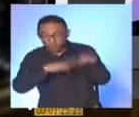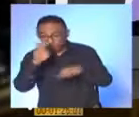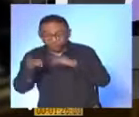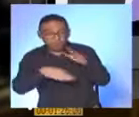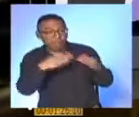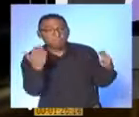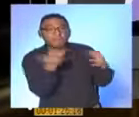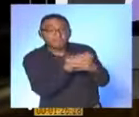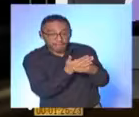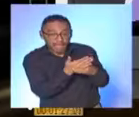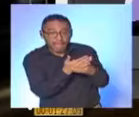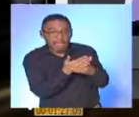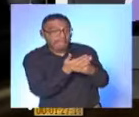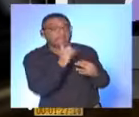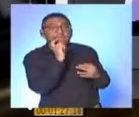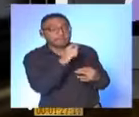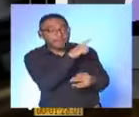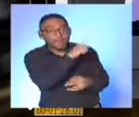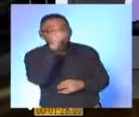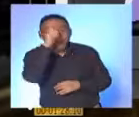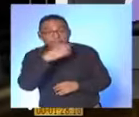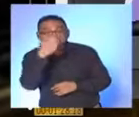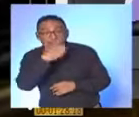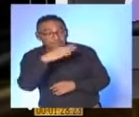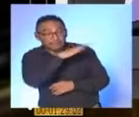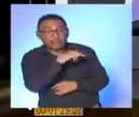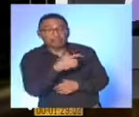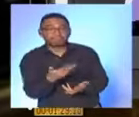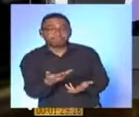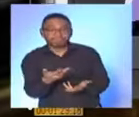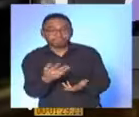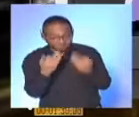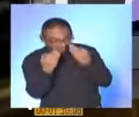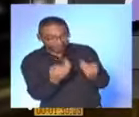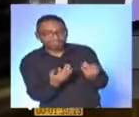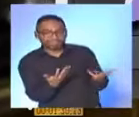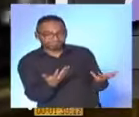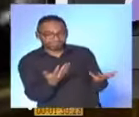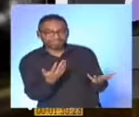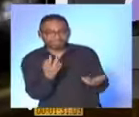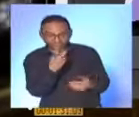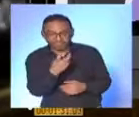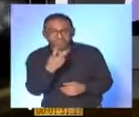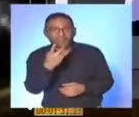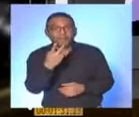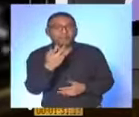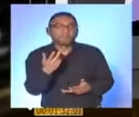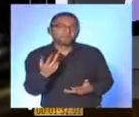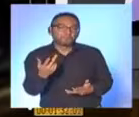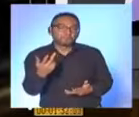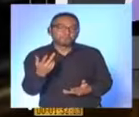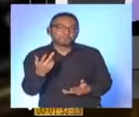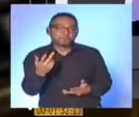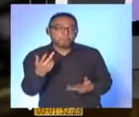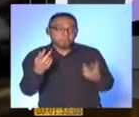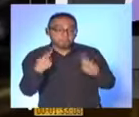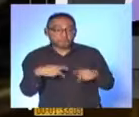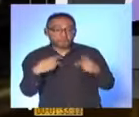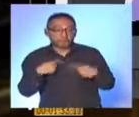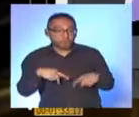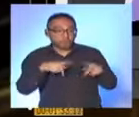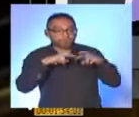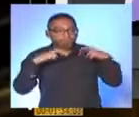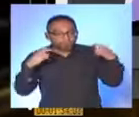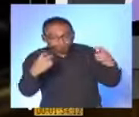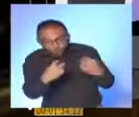estado de Michoacán están en Lázaro. Entonces, es evidente, le decía yo a todos los quienes estuvimos en la